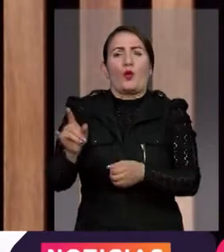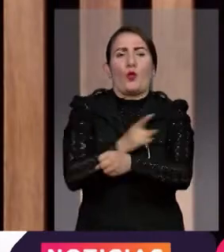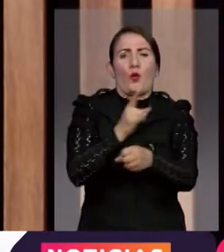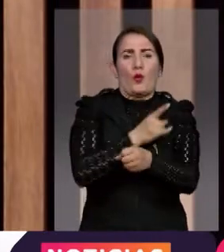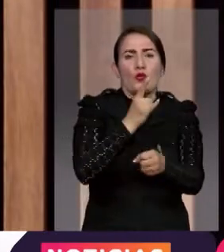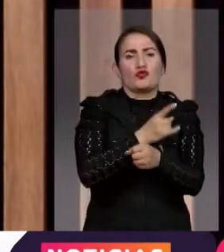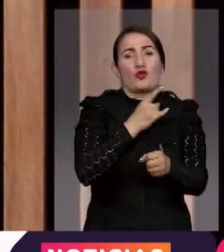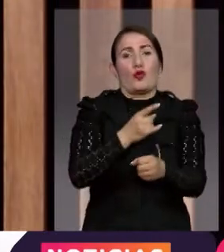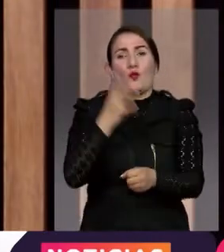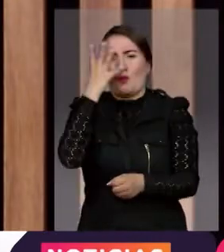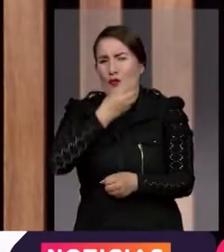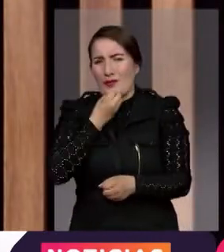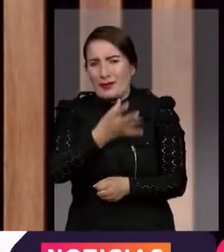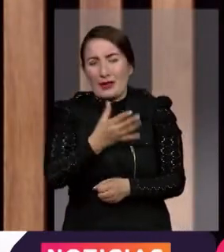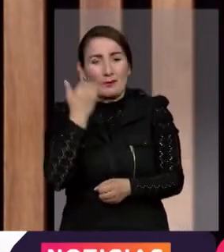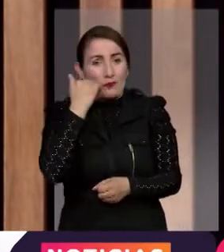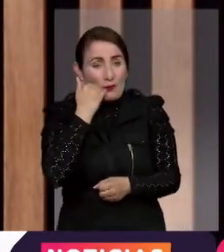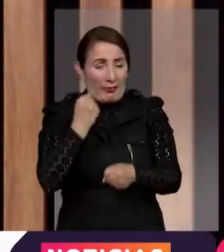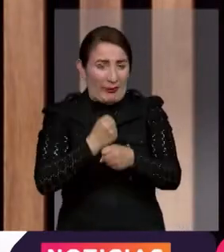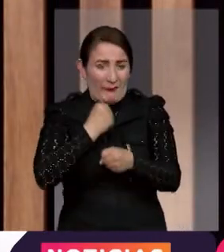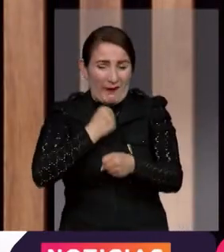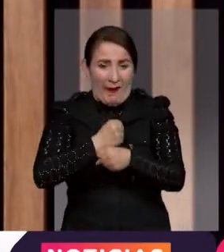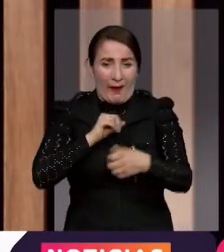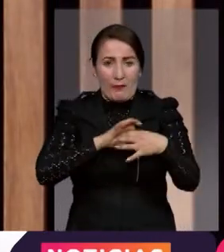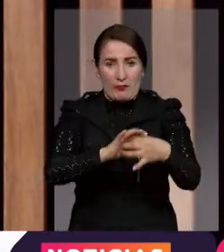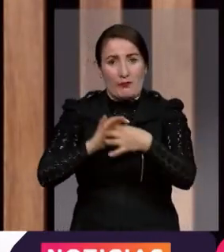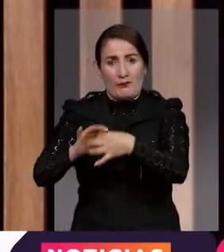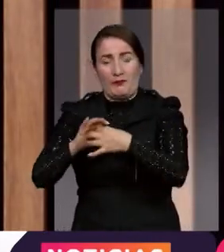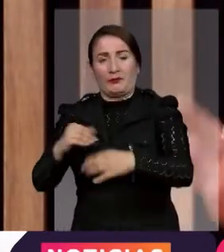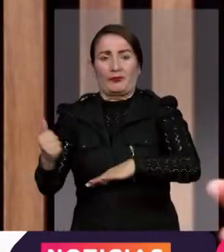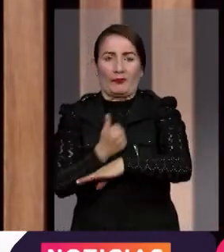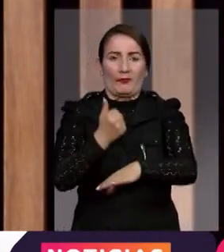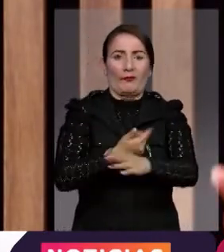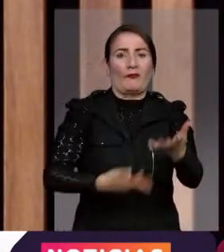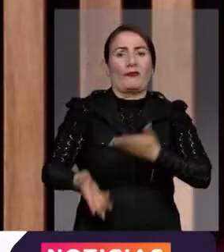de estas maravillosas mujeres con las que estamos trabajando, sino en la tarea de mejorar a Bogotá.